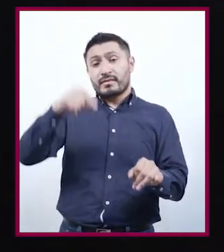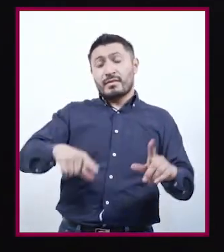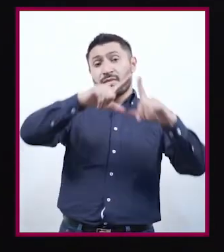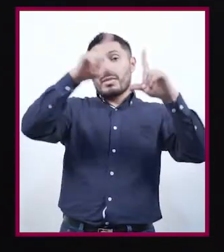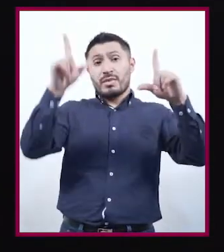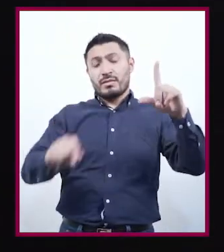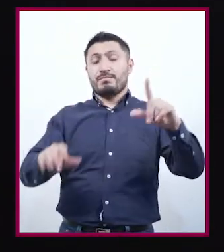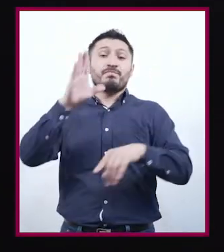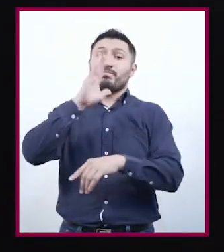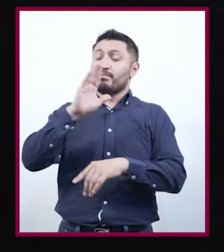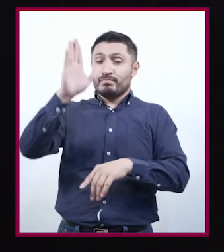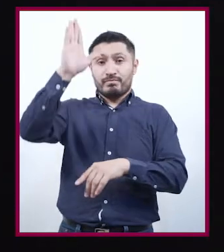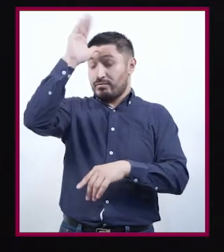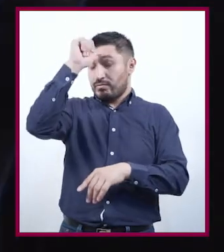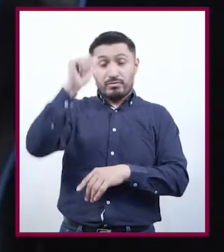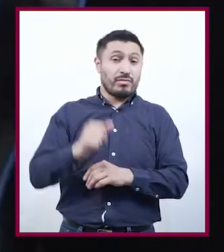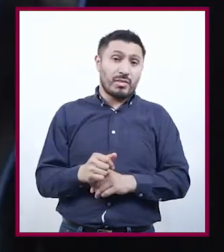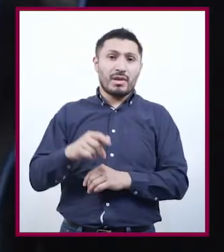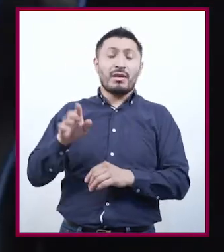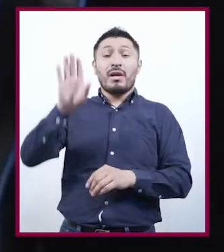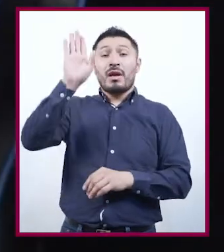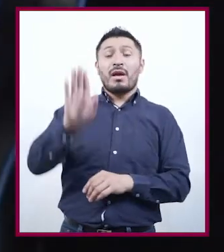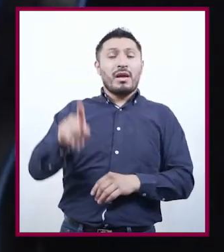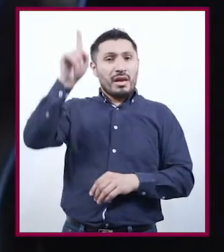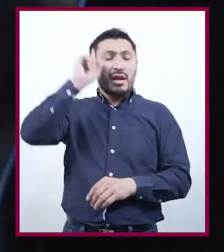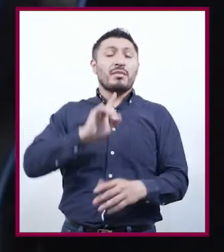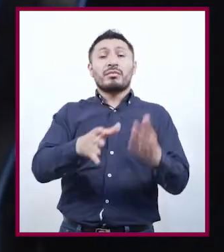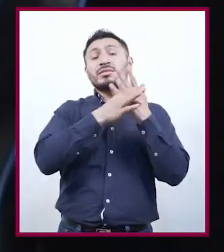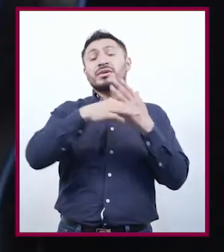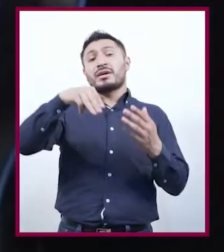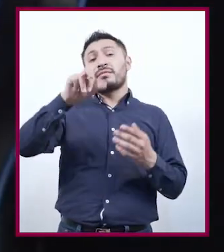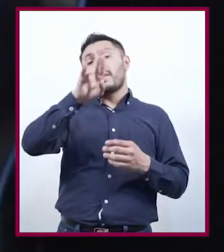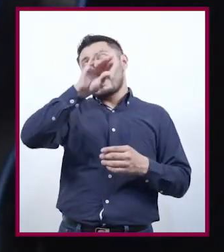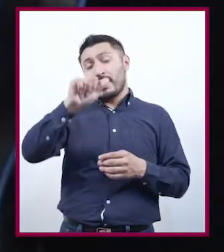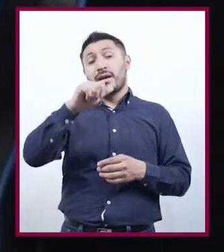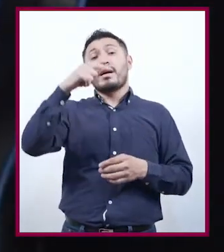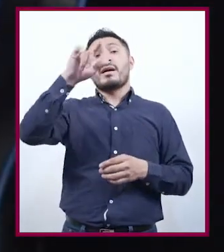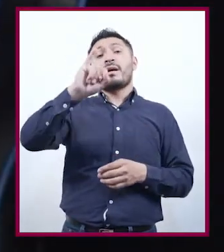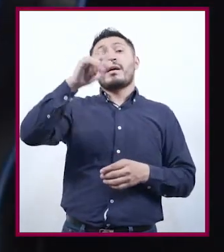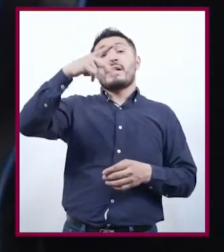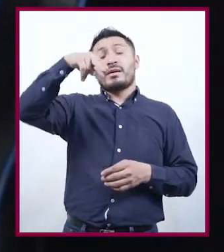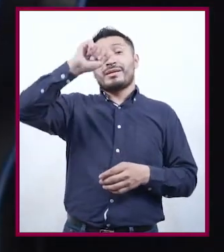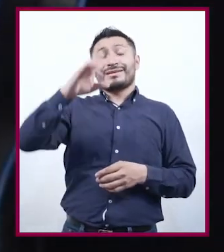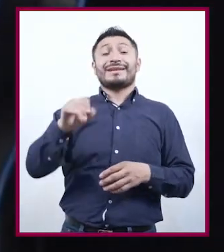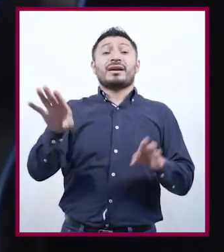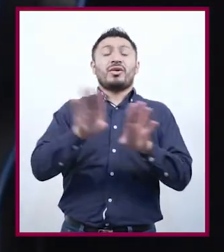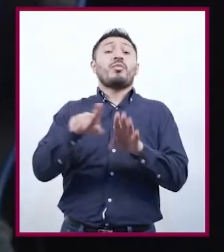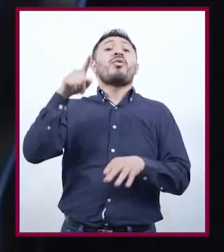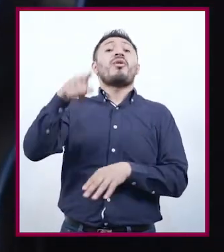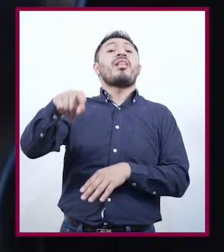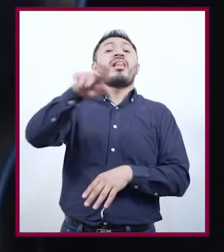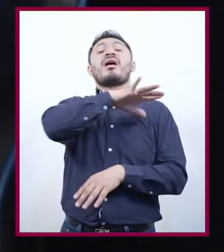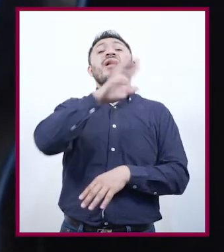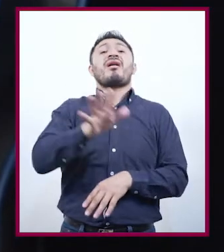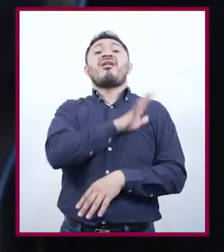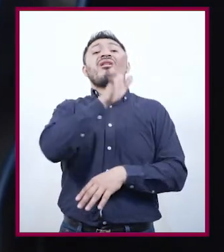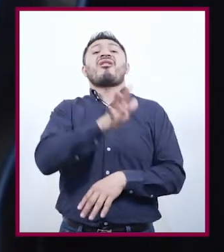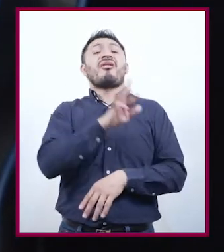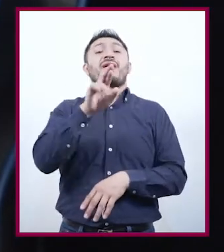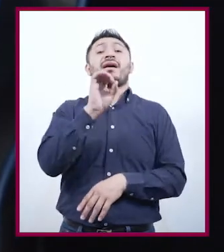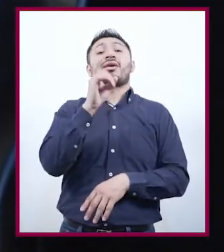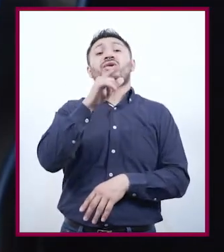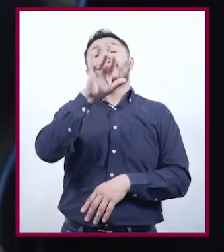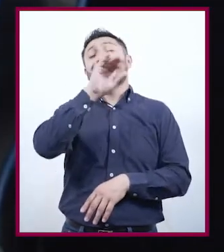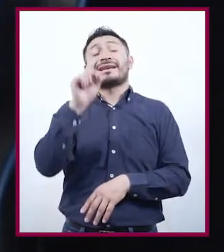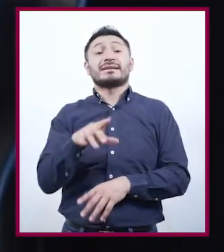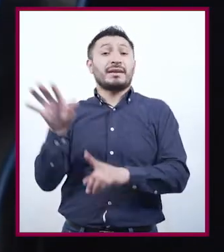movimiento independentista. Se dice que una mujer, María Ignacia Rodríguez de Velasco, alias la Güera Rodríguez,